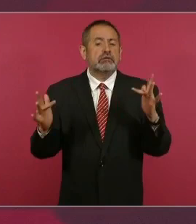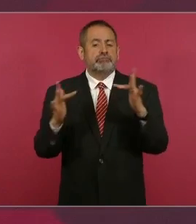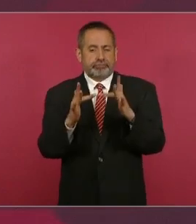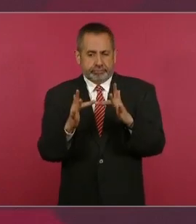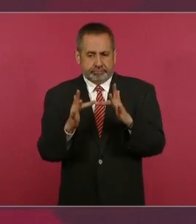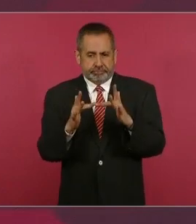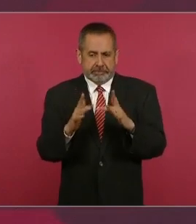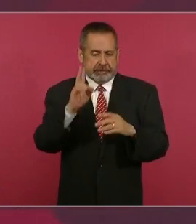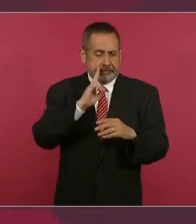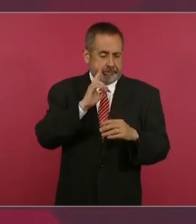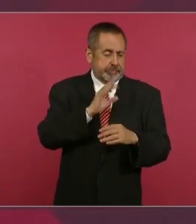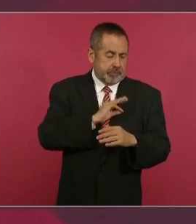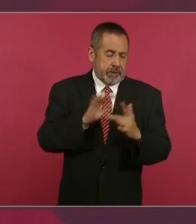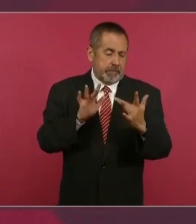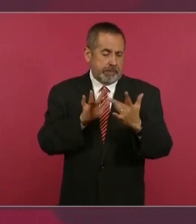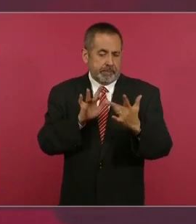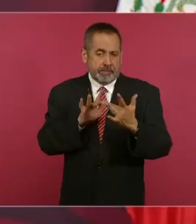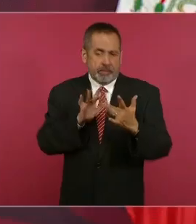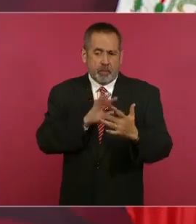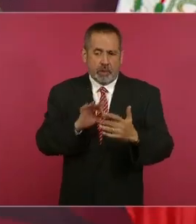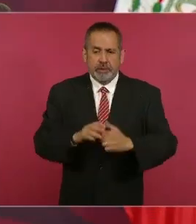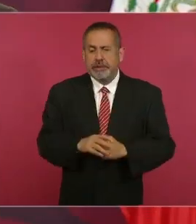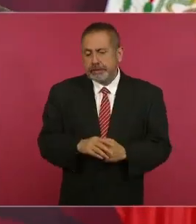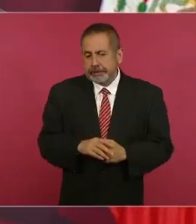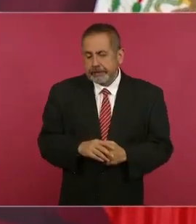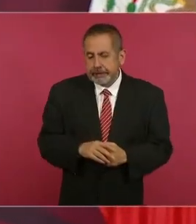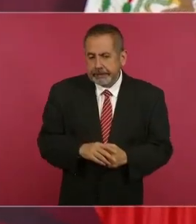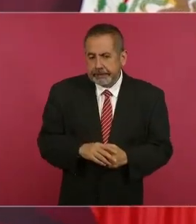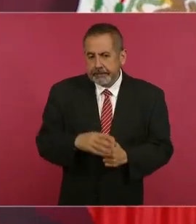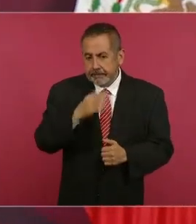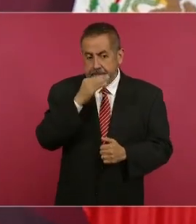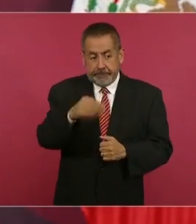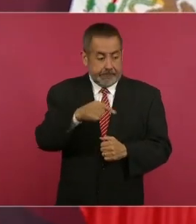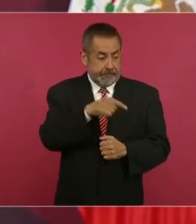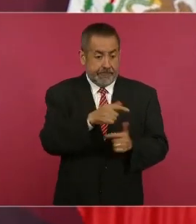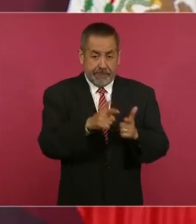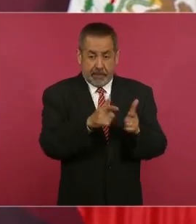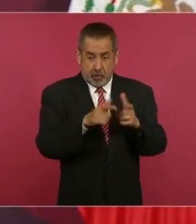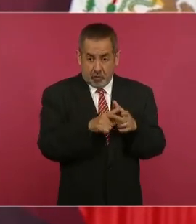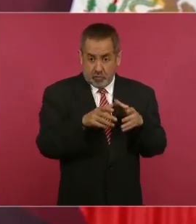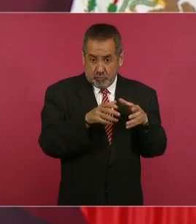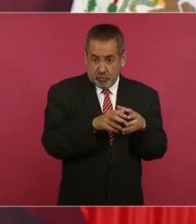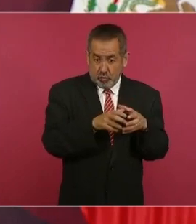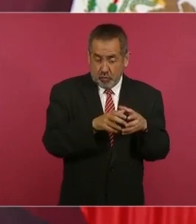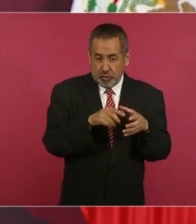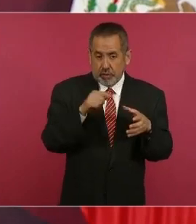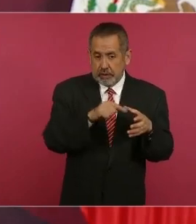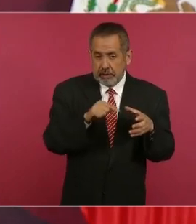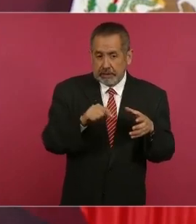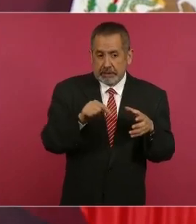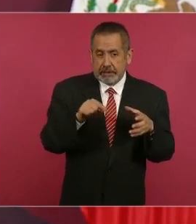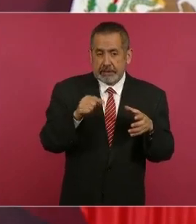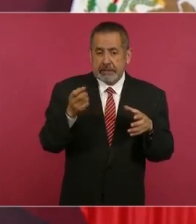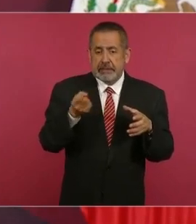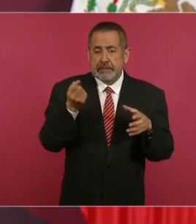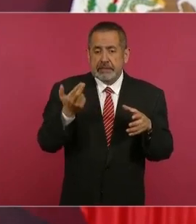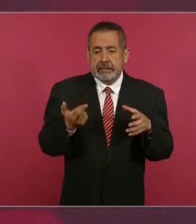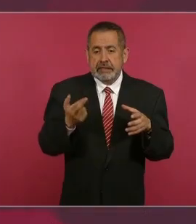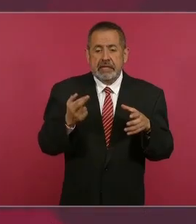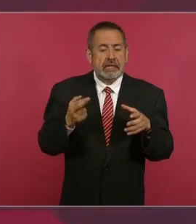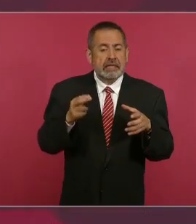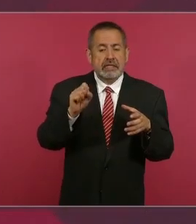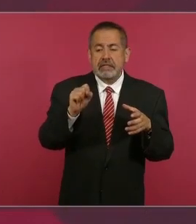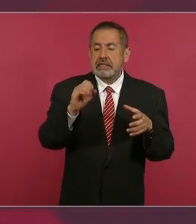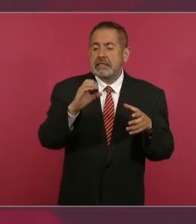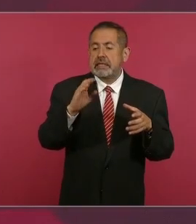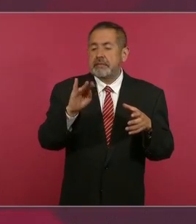Informarles que se va este grupo de la Secretaría de